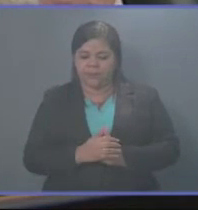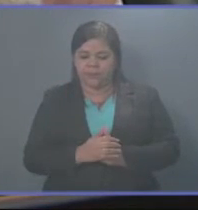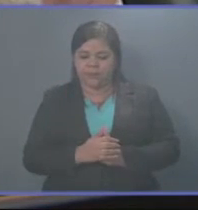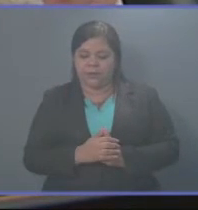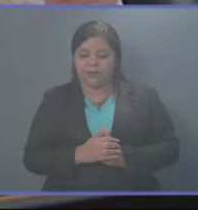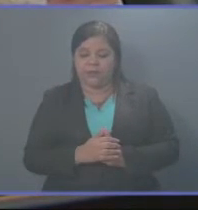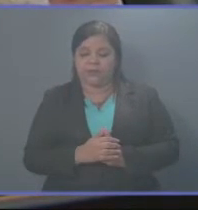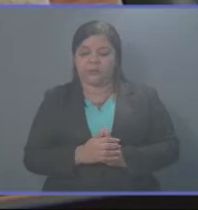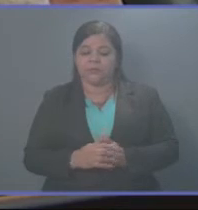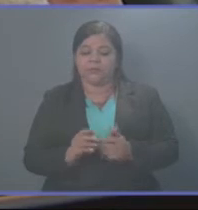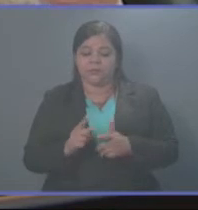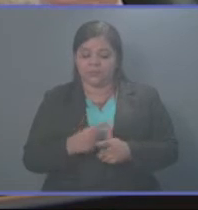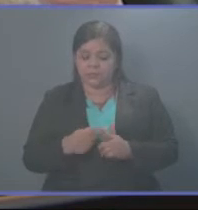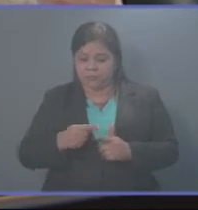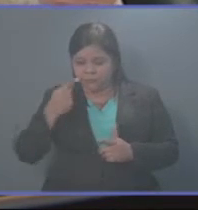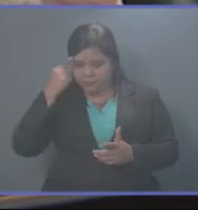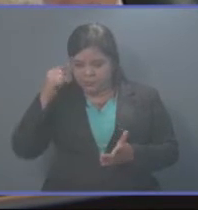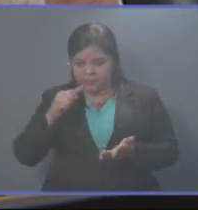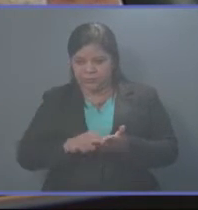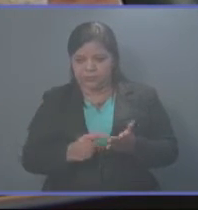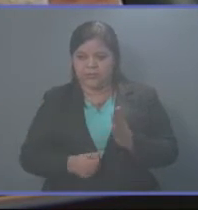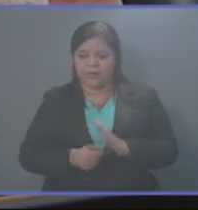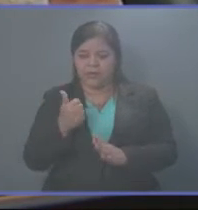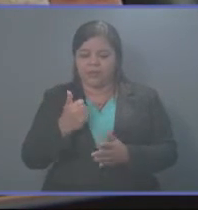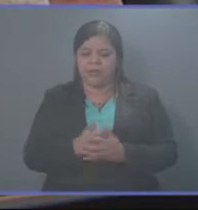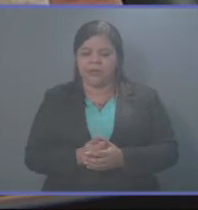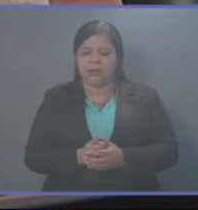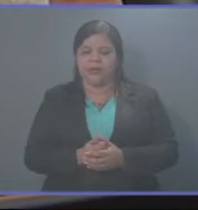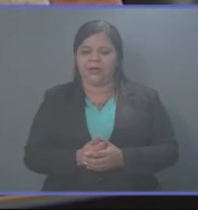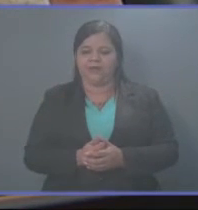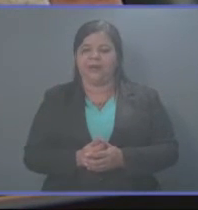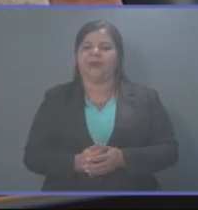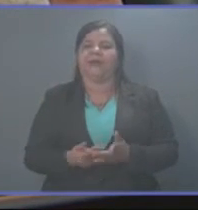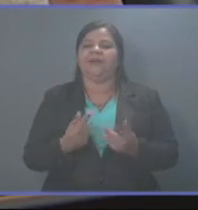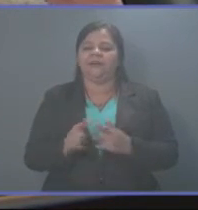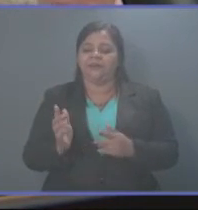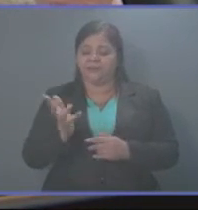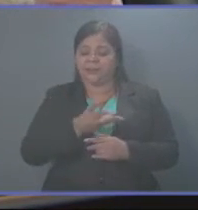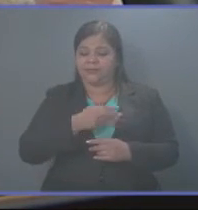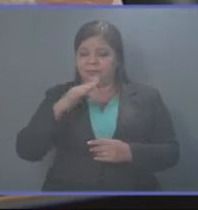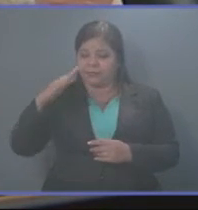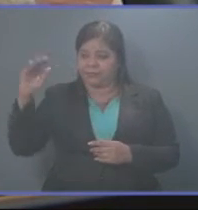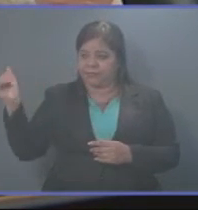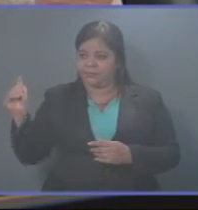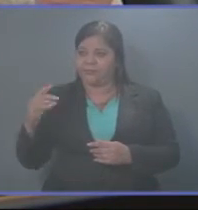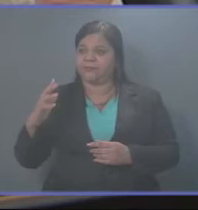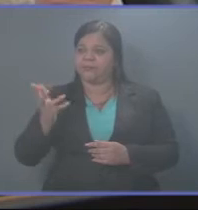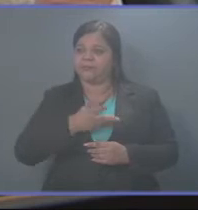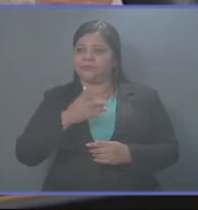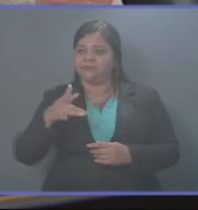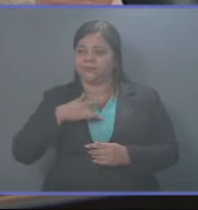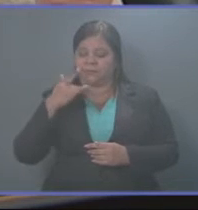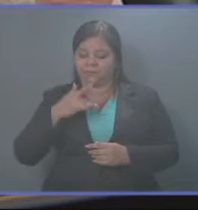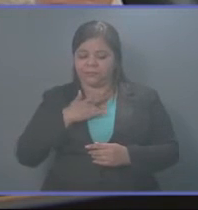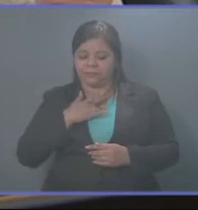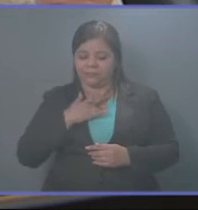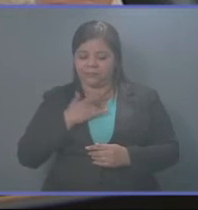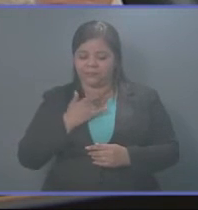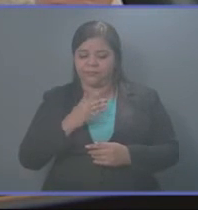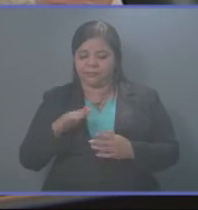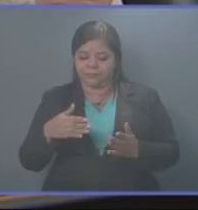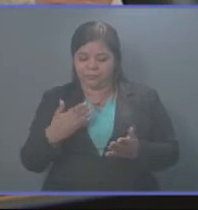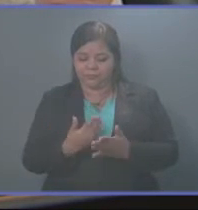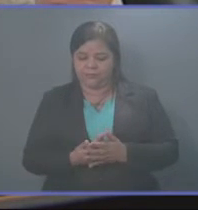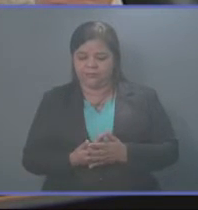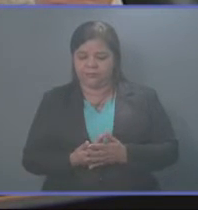logros para el deporte salvadoreño y para el país entero, que nos sentimos orgullosos. La nueva